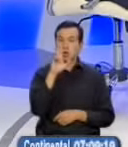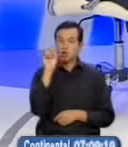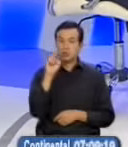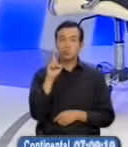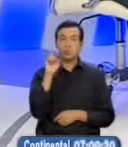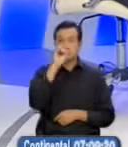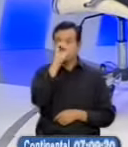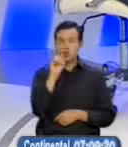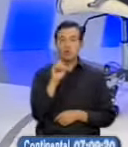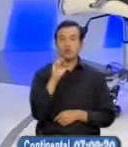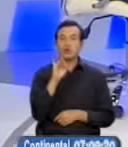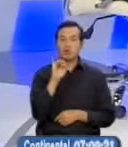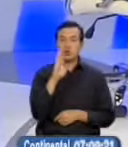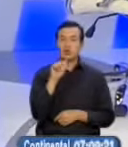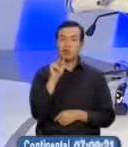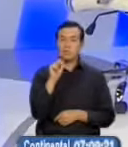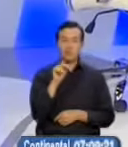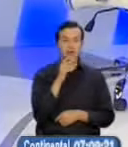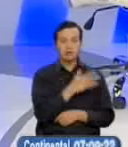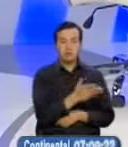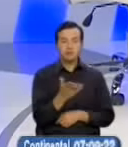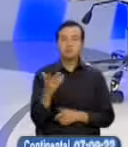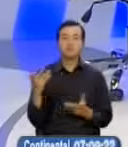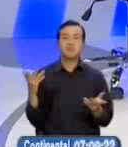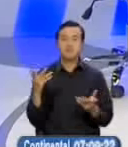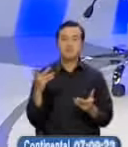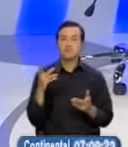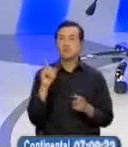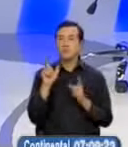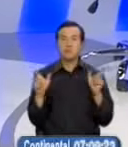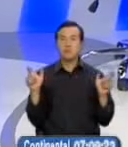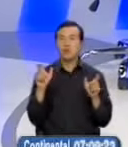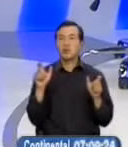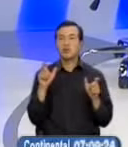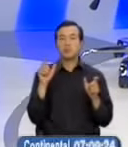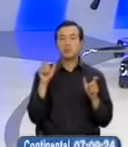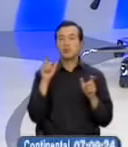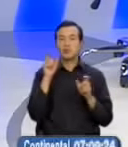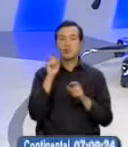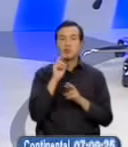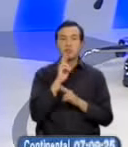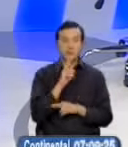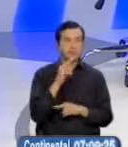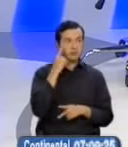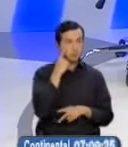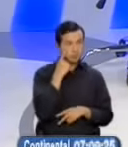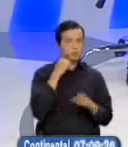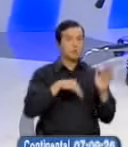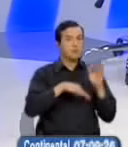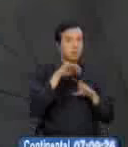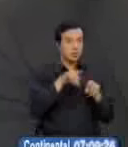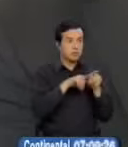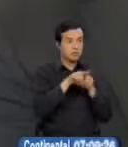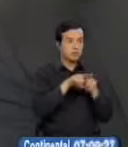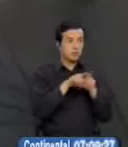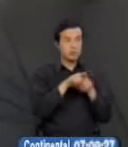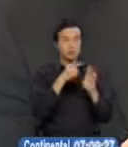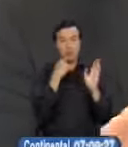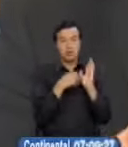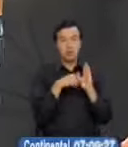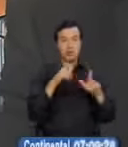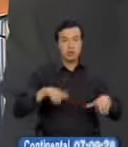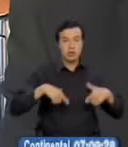1% para Lourdes Timán, y el resto del porcentaje son aquellos que no responden a esta pregunta. Es decir, dentro de los escenarios más reñidos sería en el evento